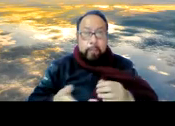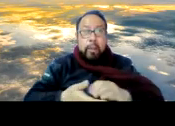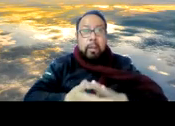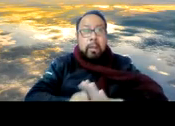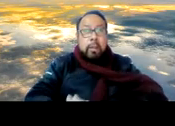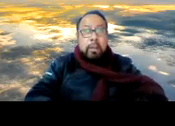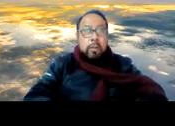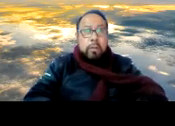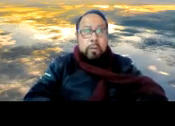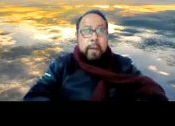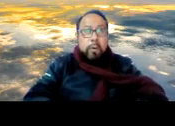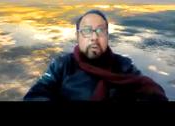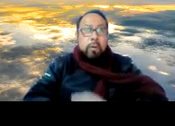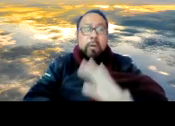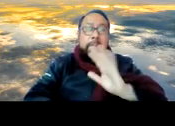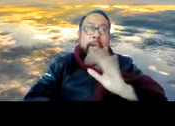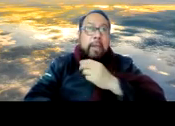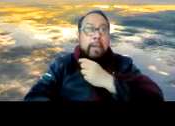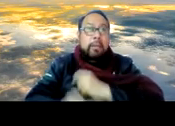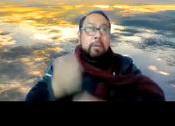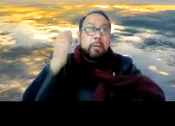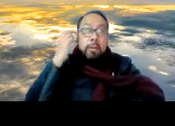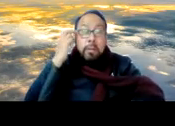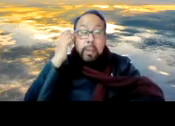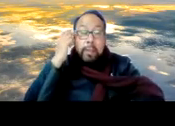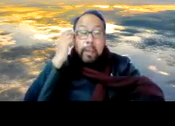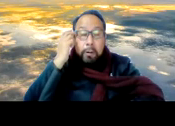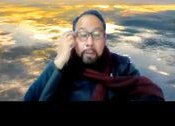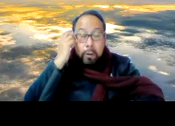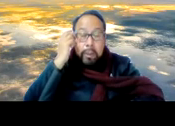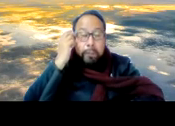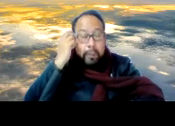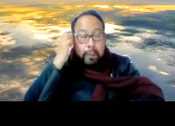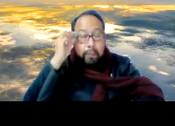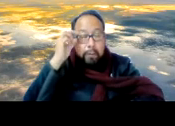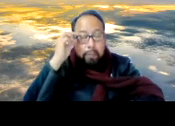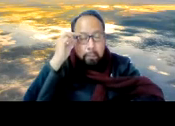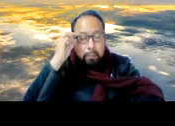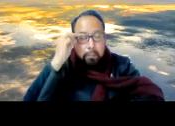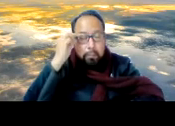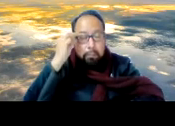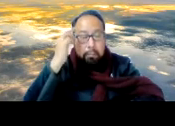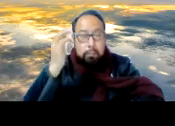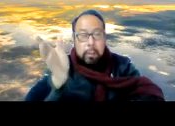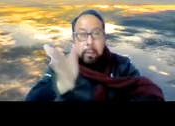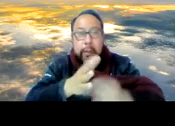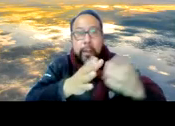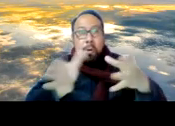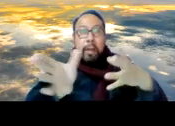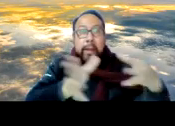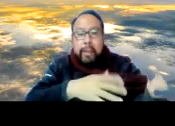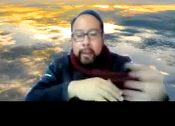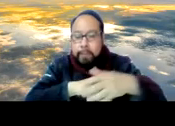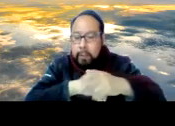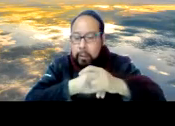plantean. Si nosotros vamos, luego de repente hay estos que ya se agarró de moda y que me la vean